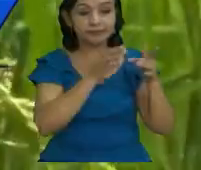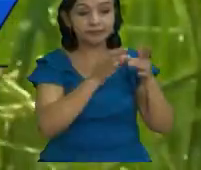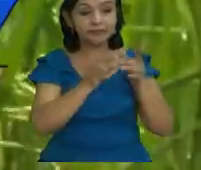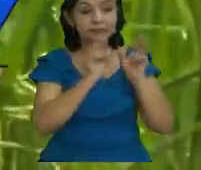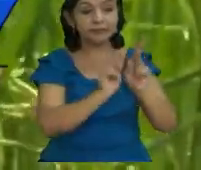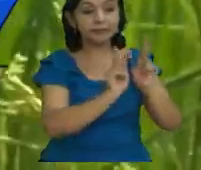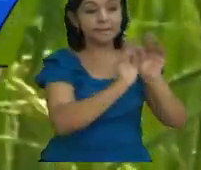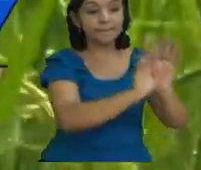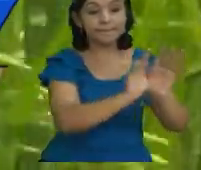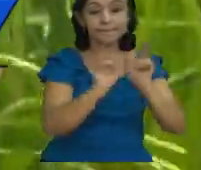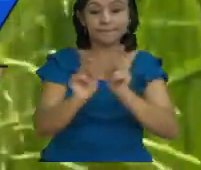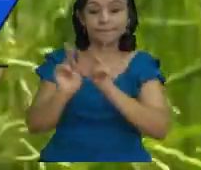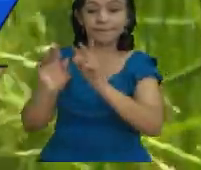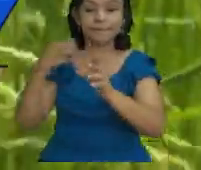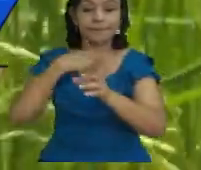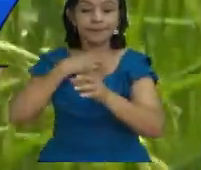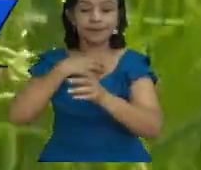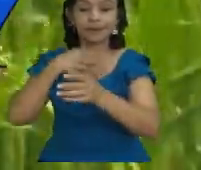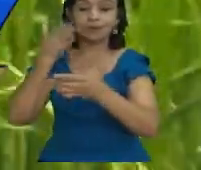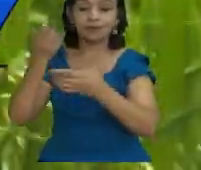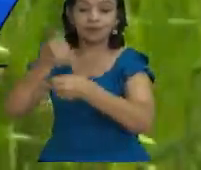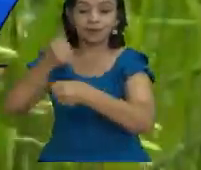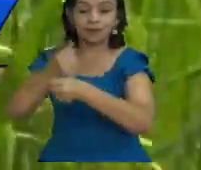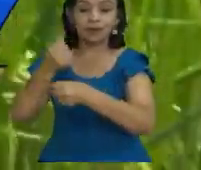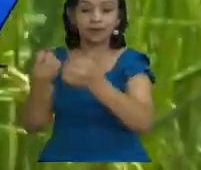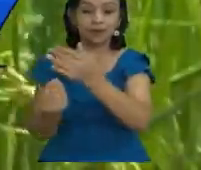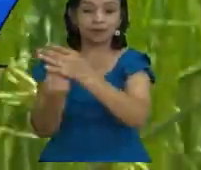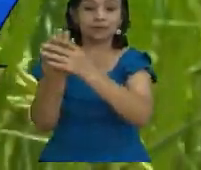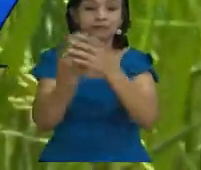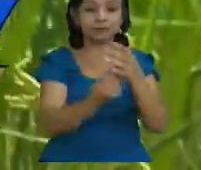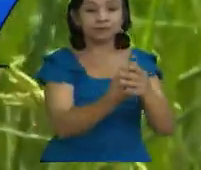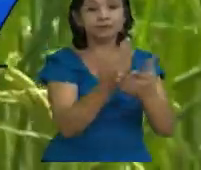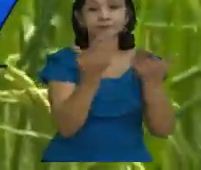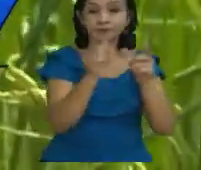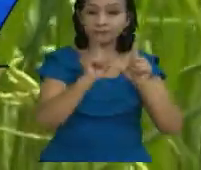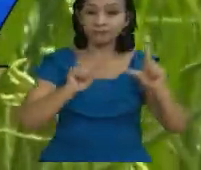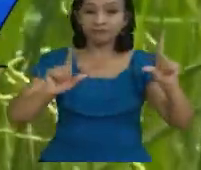enfoque principal de acuerdo a la fortaleza de producción de los territorios.